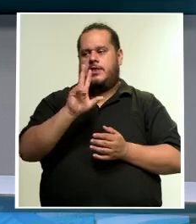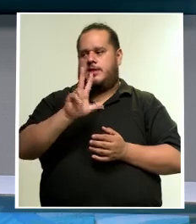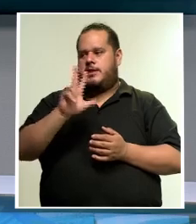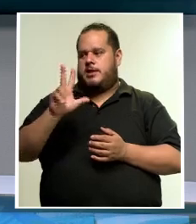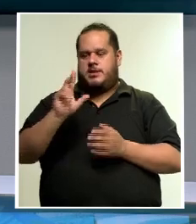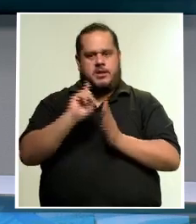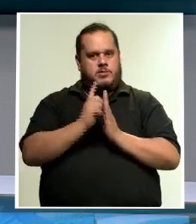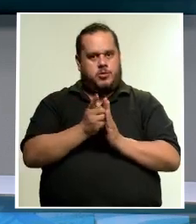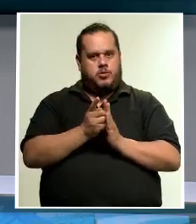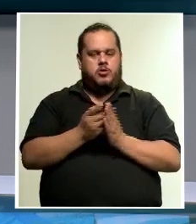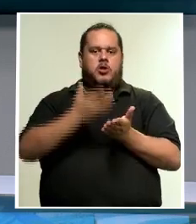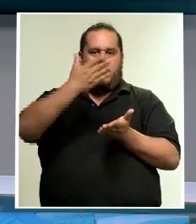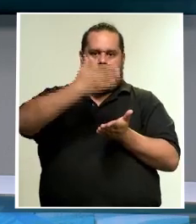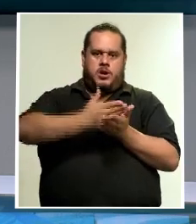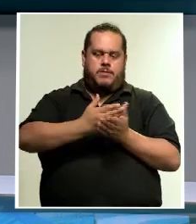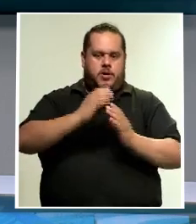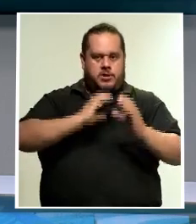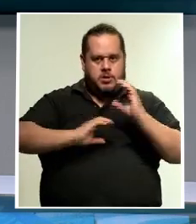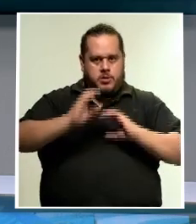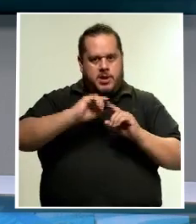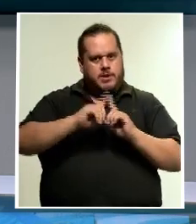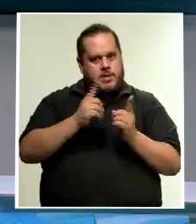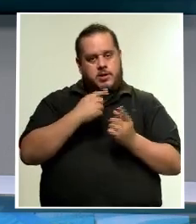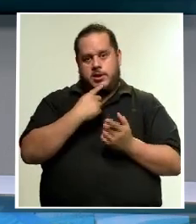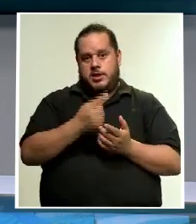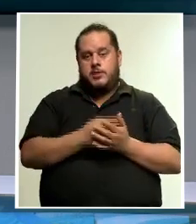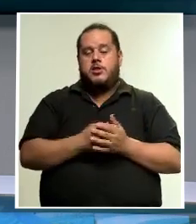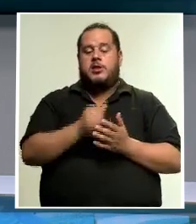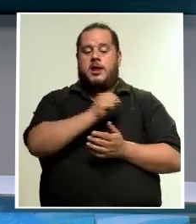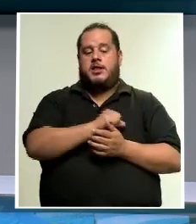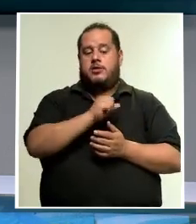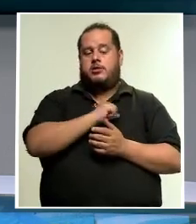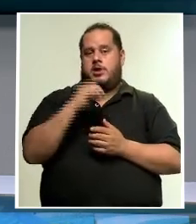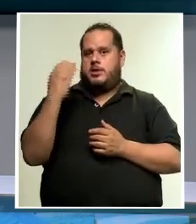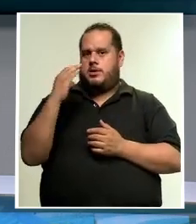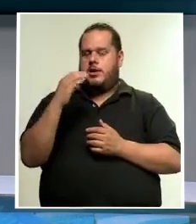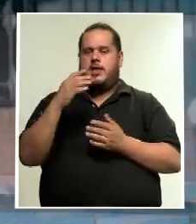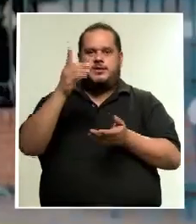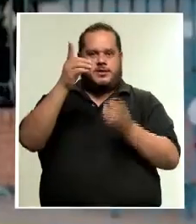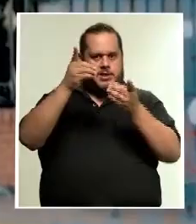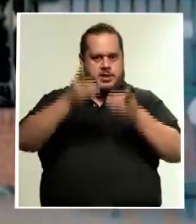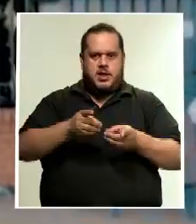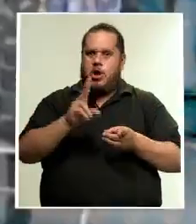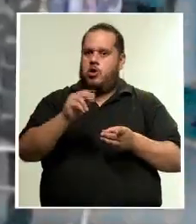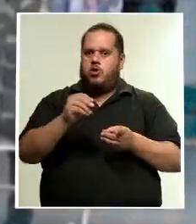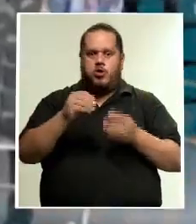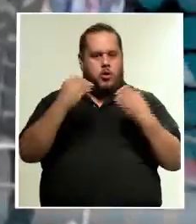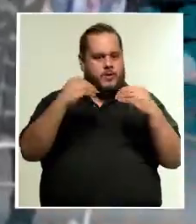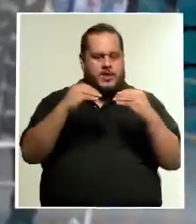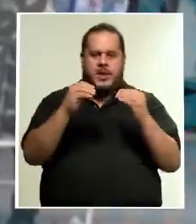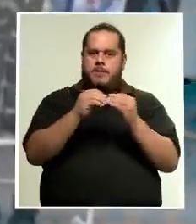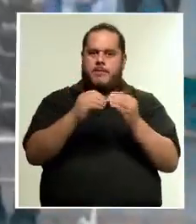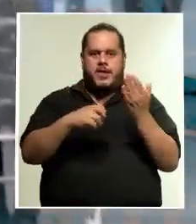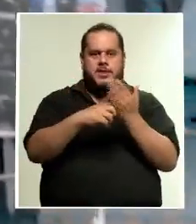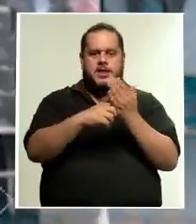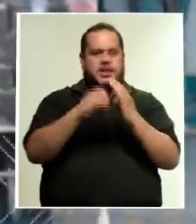7:33, vamos a una pausa comercial, pero le adelantamos que las autoridades colombianas decidieron no vender más tiquetes de bus para descongestionar la estación El Pasto al sur